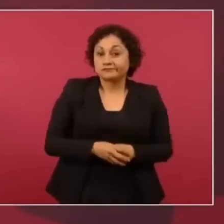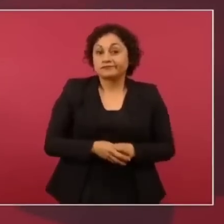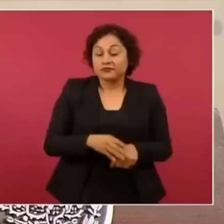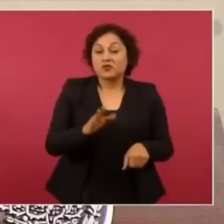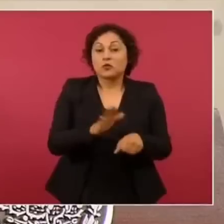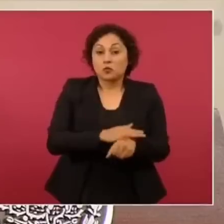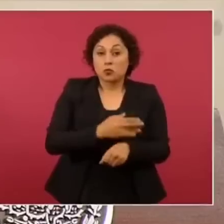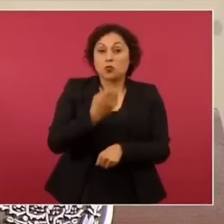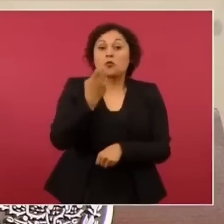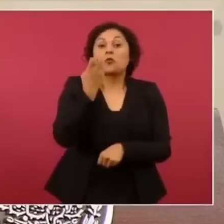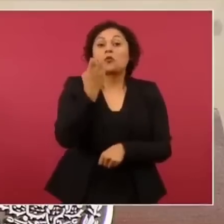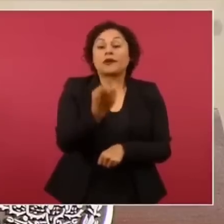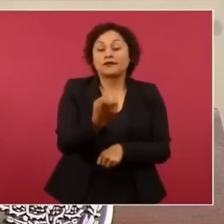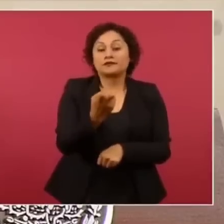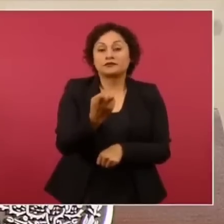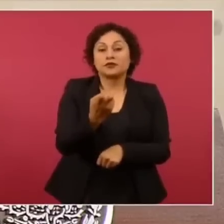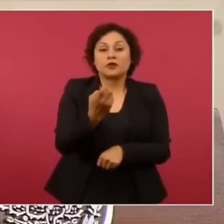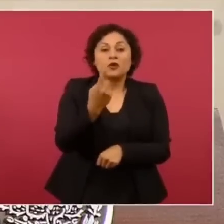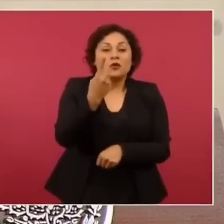hay una excepción.